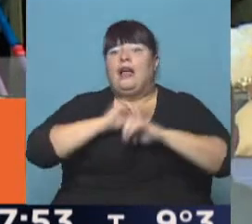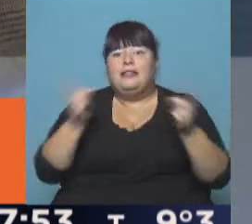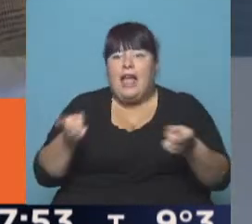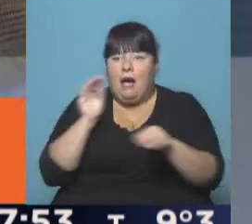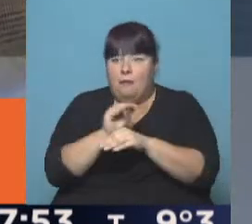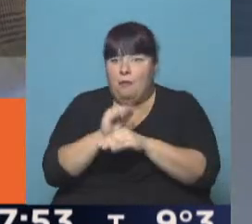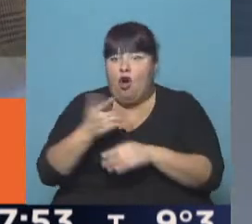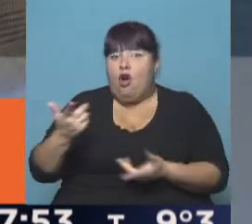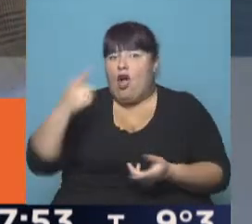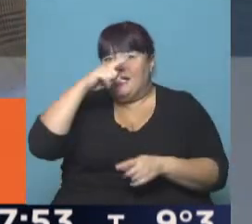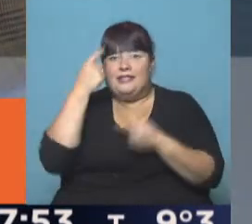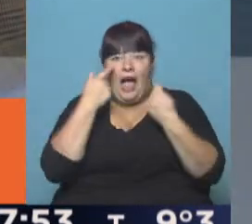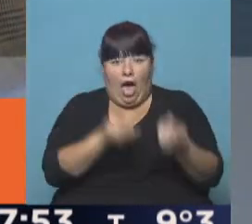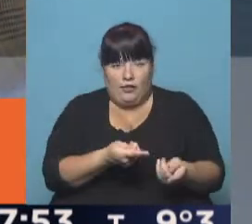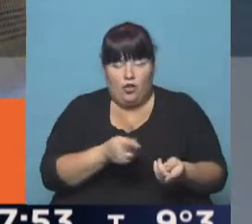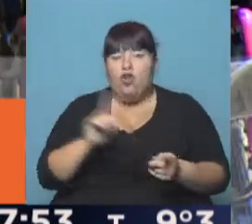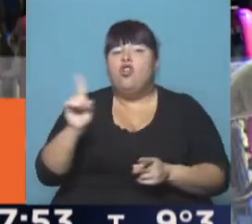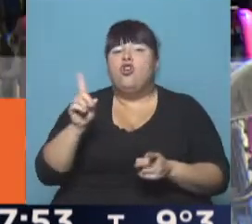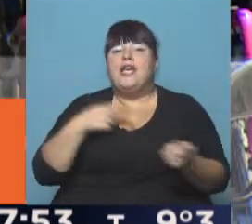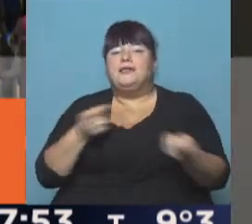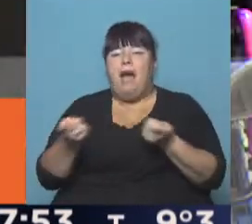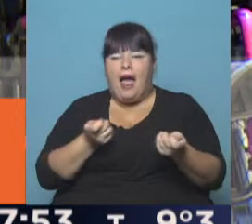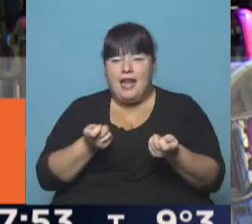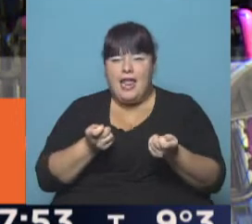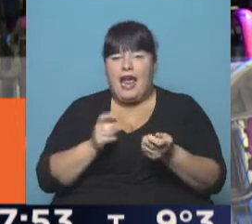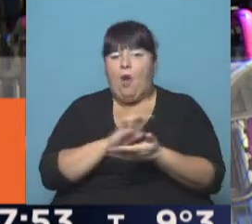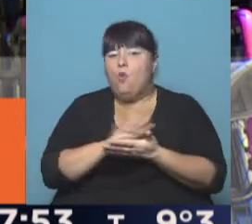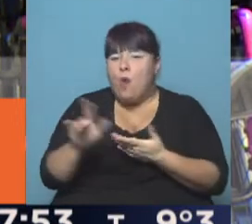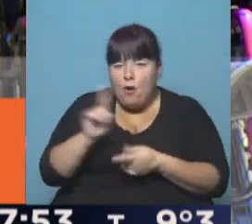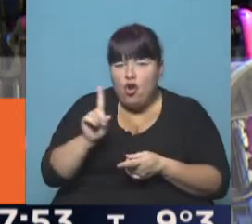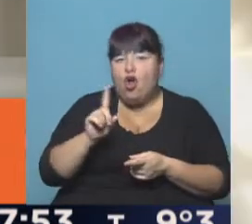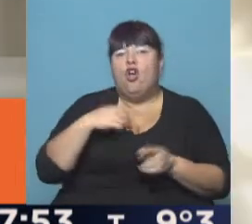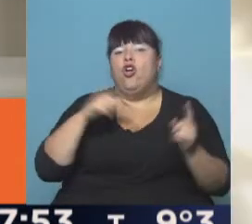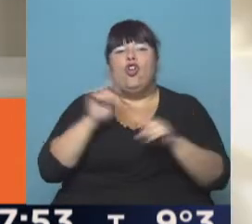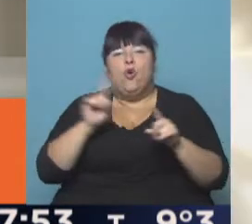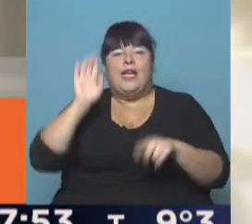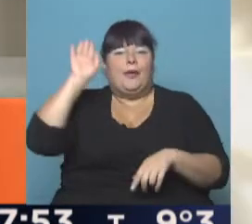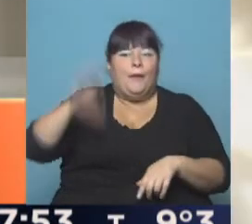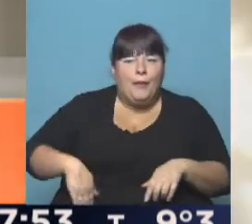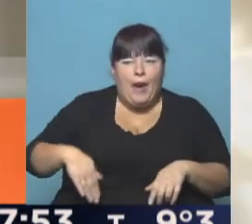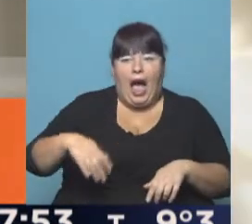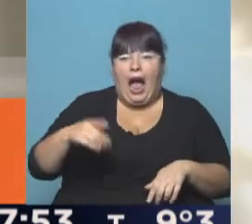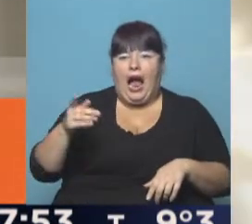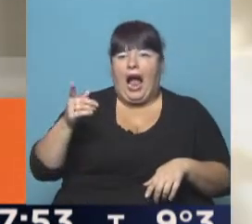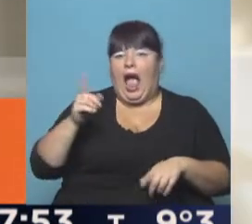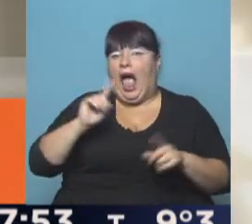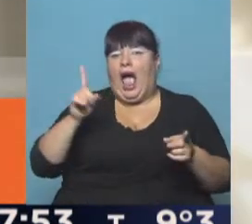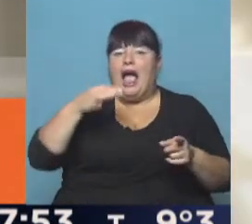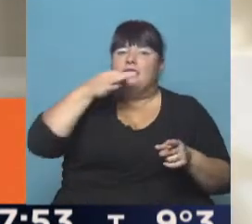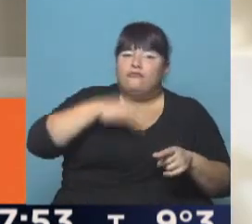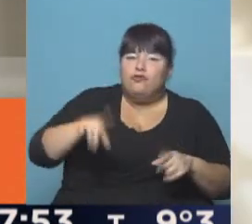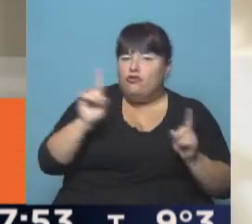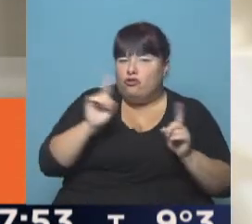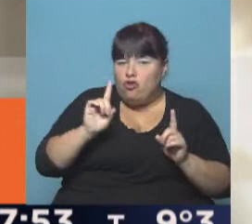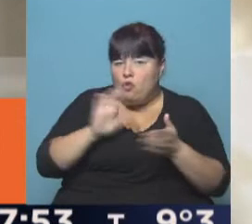cobertura por parte del estado no estamos administrando nada nuevo no estamos dando bajas con ningún condición con